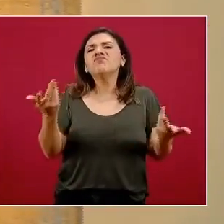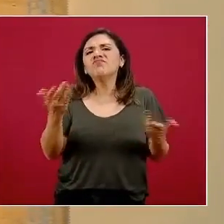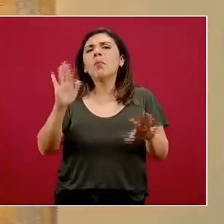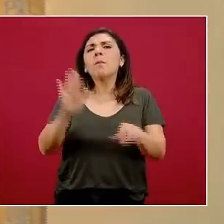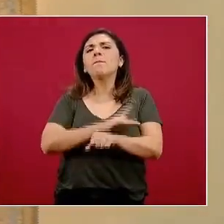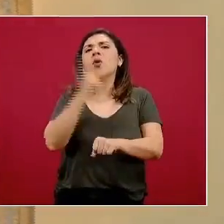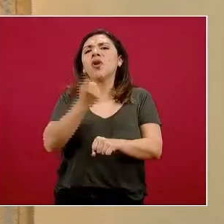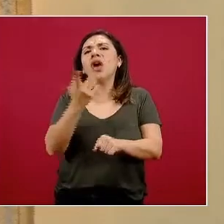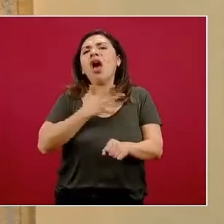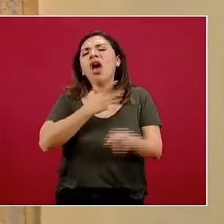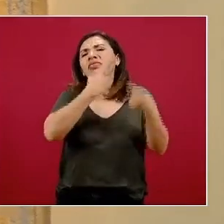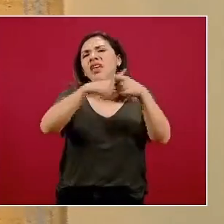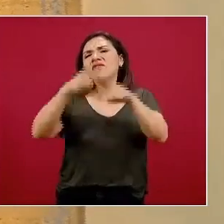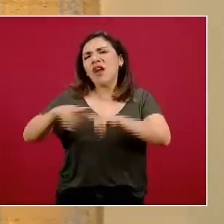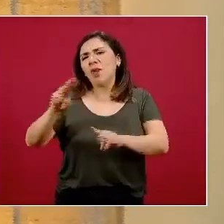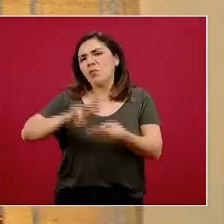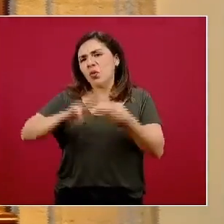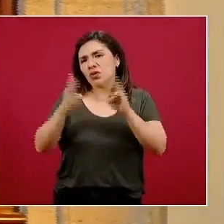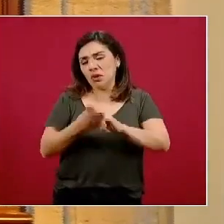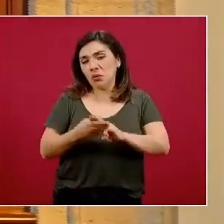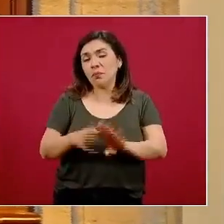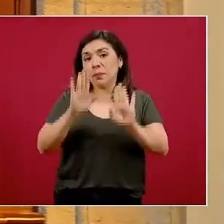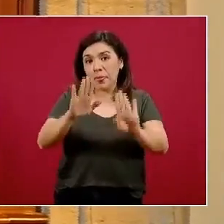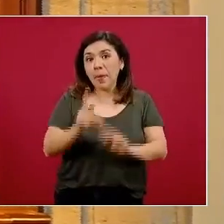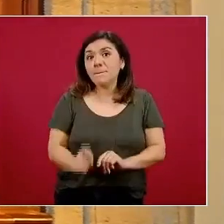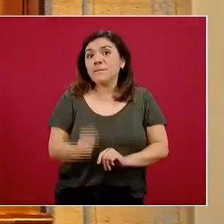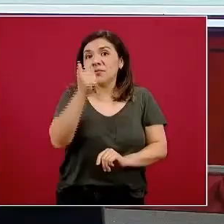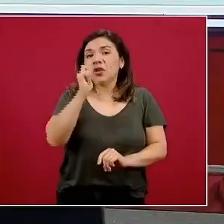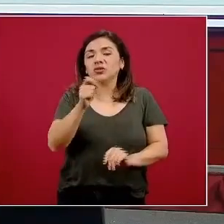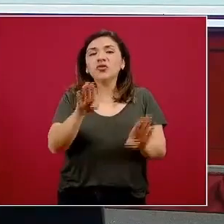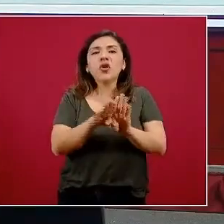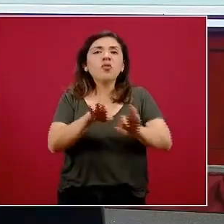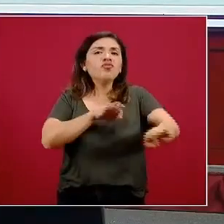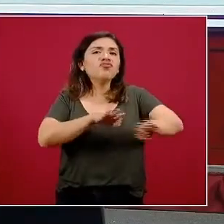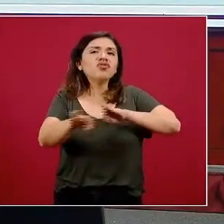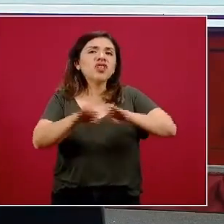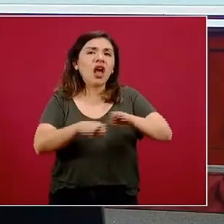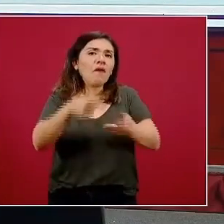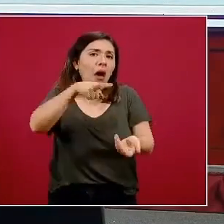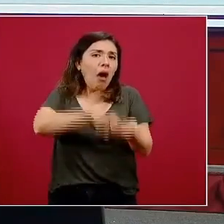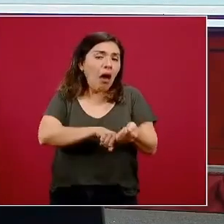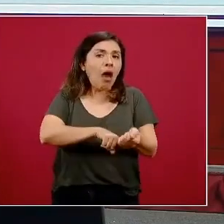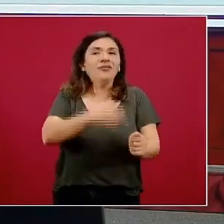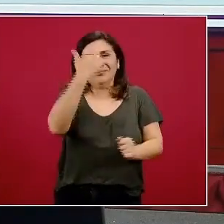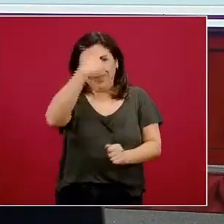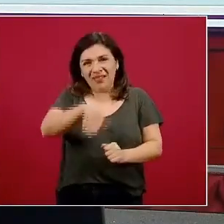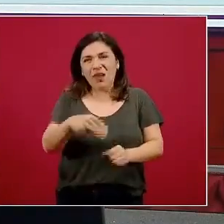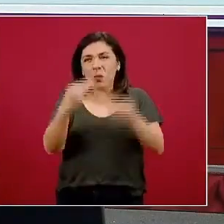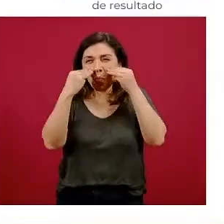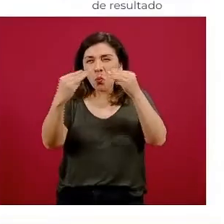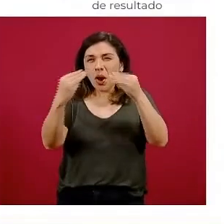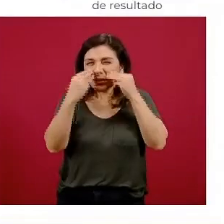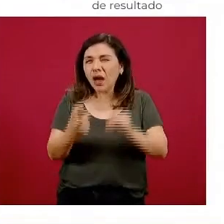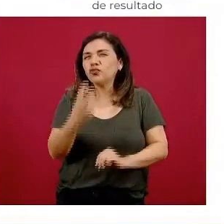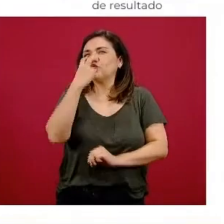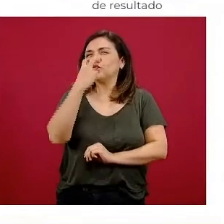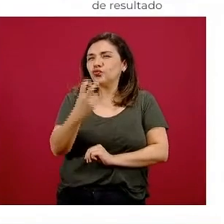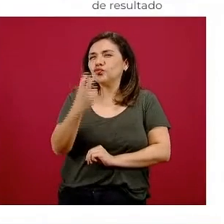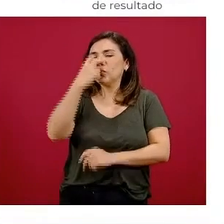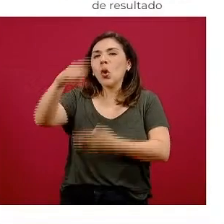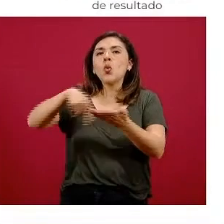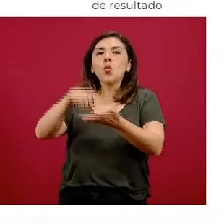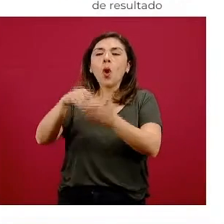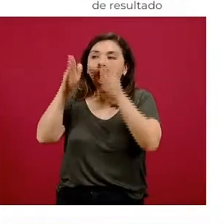diferentes causas. Partamos desde la parte operativa, en donde sabemos que la toma de muestras se toma precisamente en una